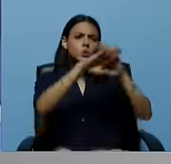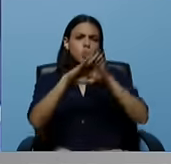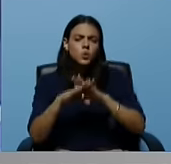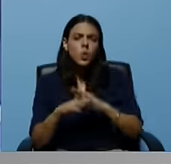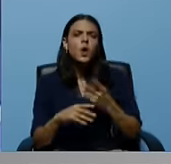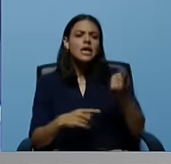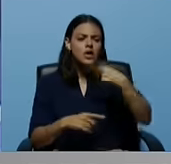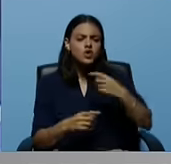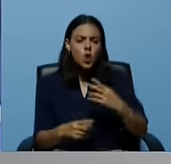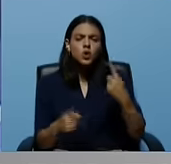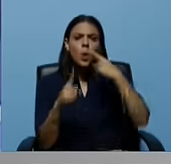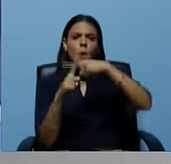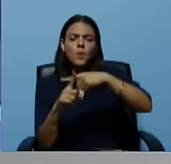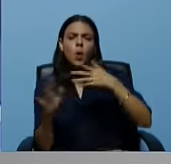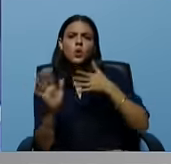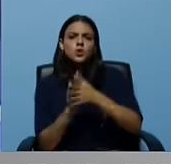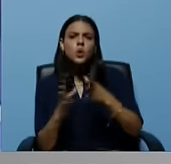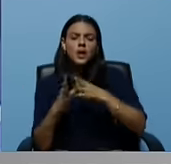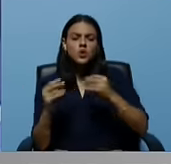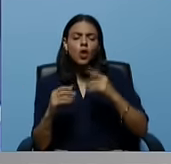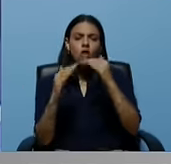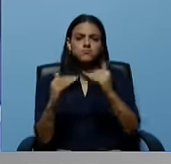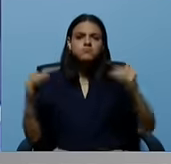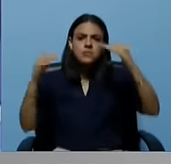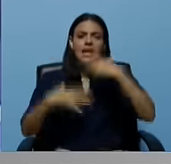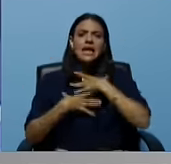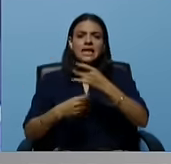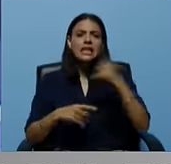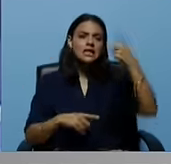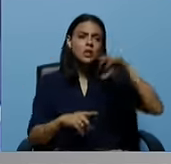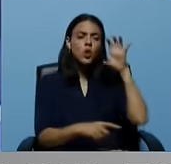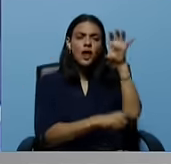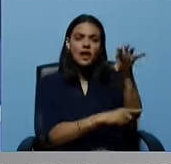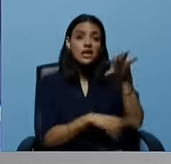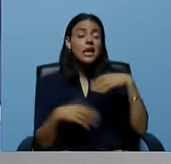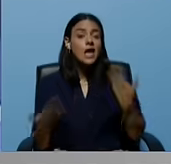pro de los altos intereses de nuestra nación.